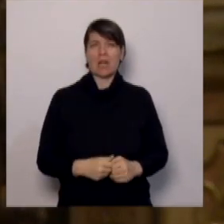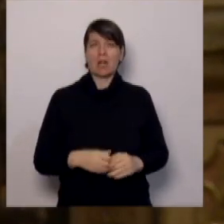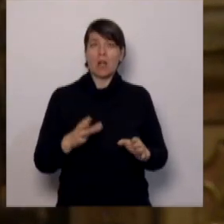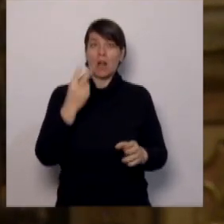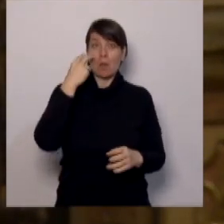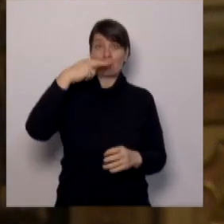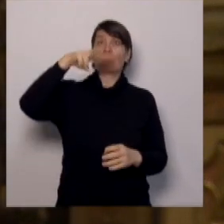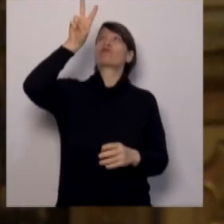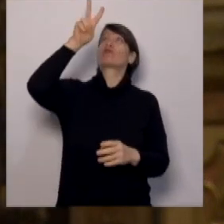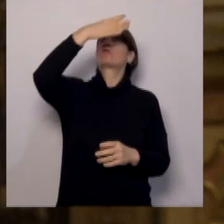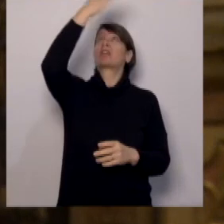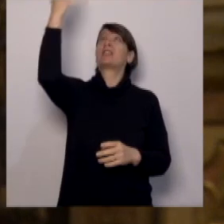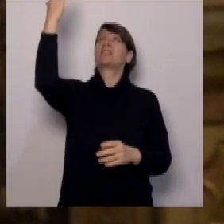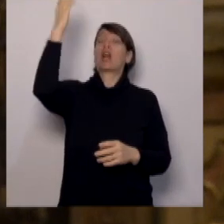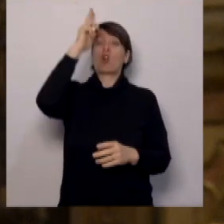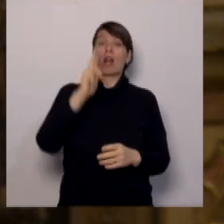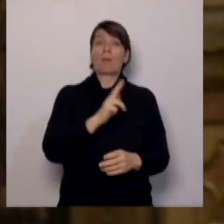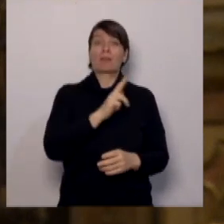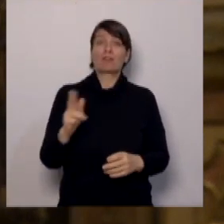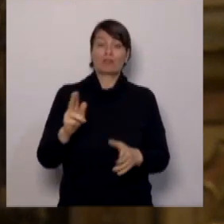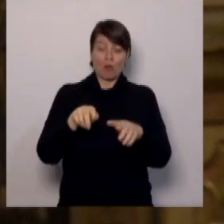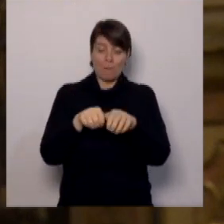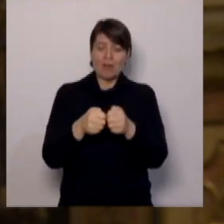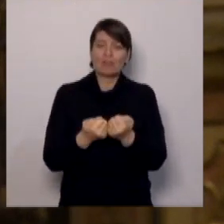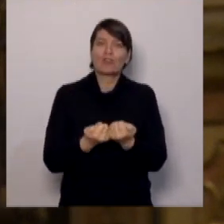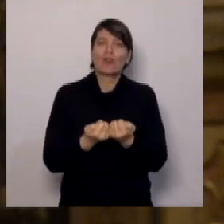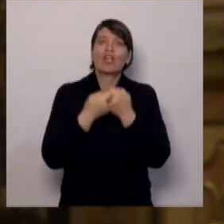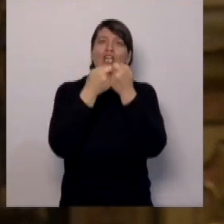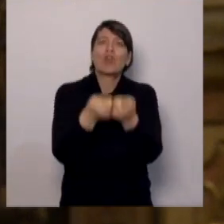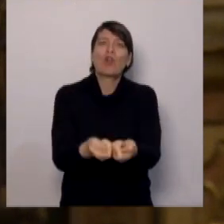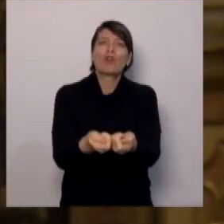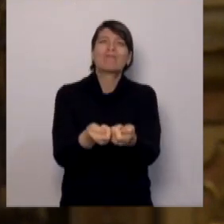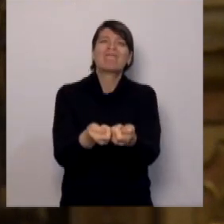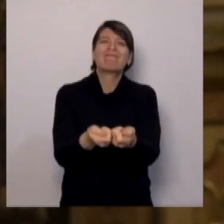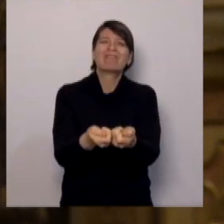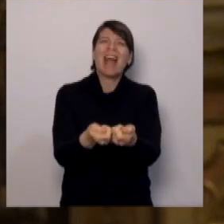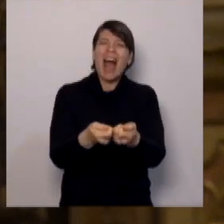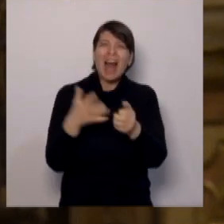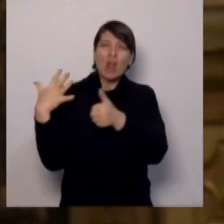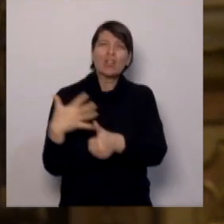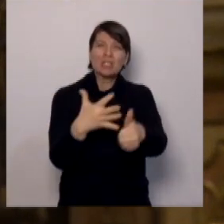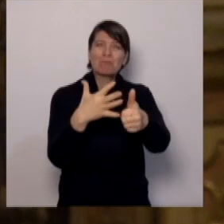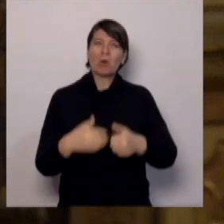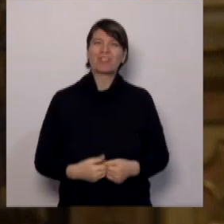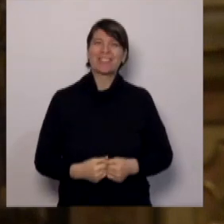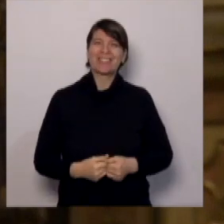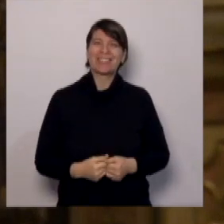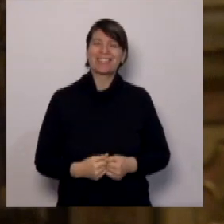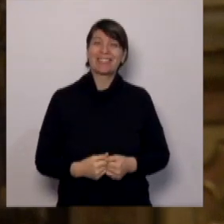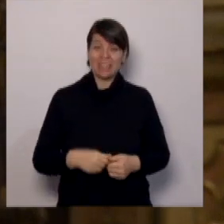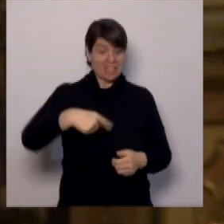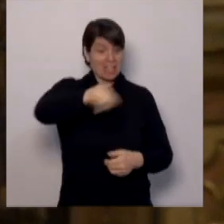cena. Levantó los ojos al cielo, pronunció la bendición, los partió y los dio a los